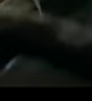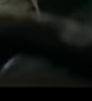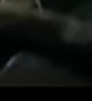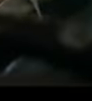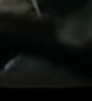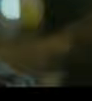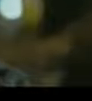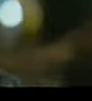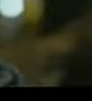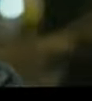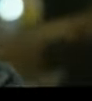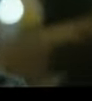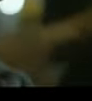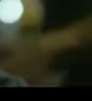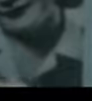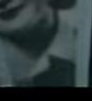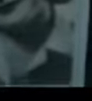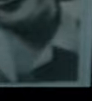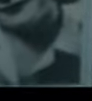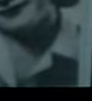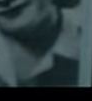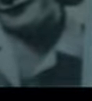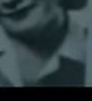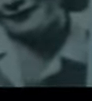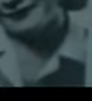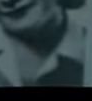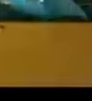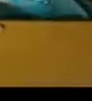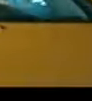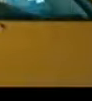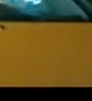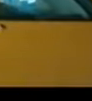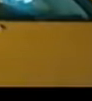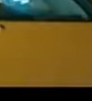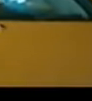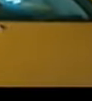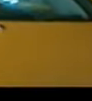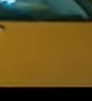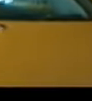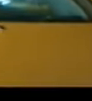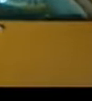en el taxi. Con mi mujer que me cuida desde el cielo.